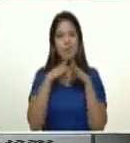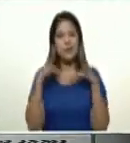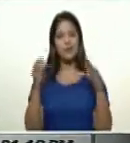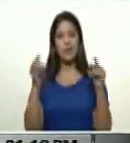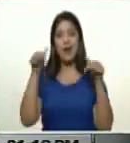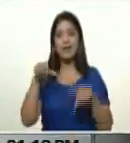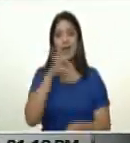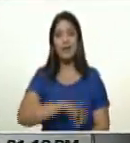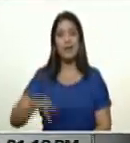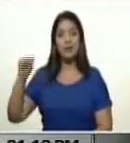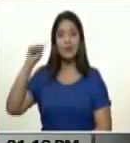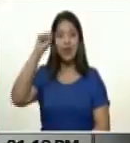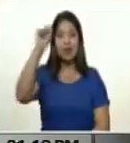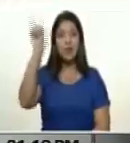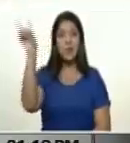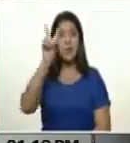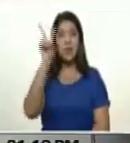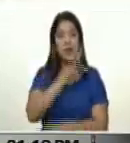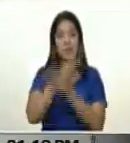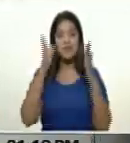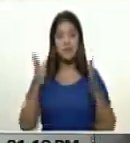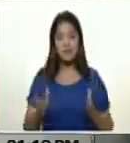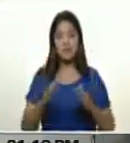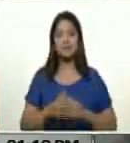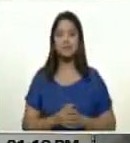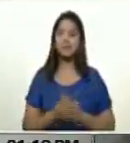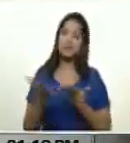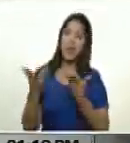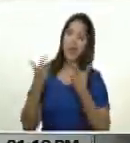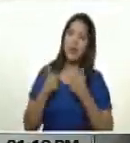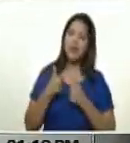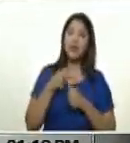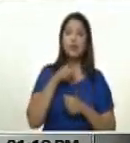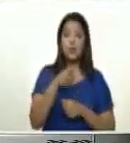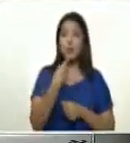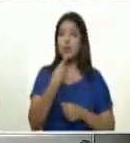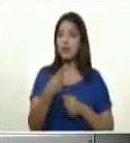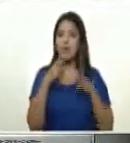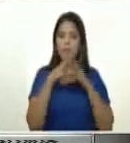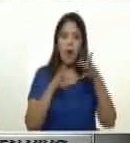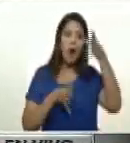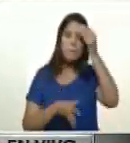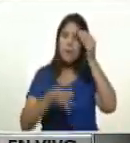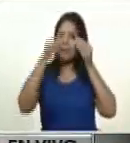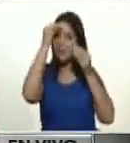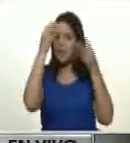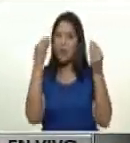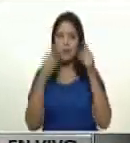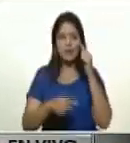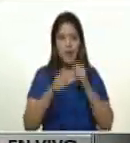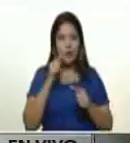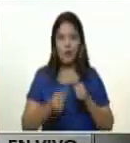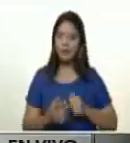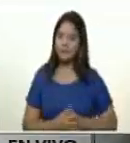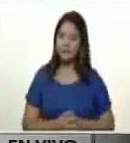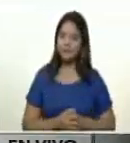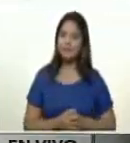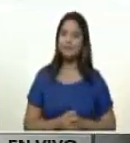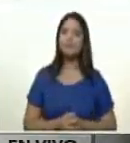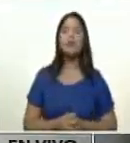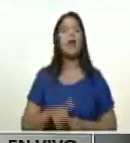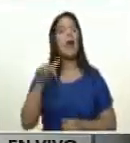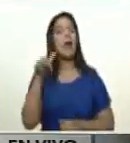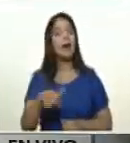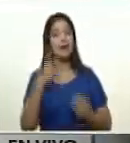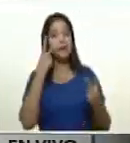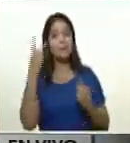del socialismo venezolano. Jenny, sigue hablando, presidente, que cada cosa que tú dices vamos aprendiendo más y más. Bueno, presidente, aquí nos encontramos en lo que